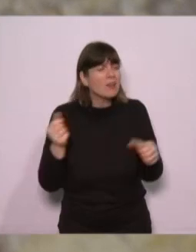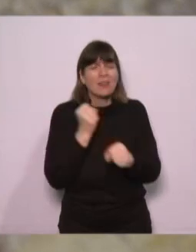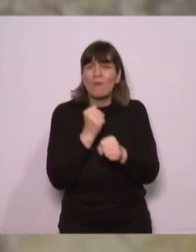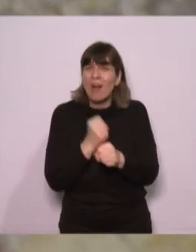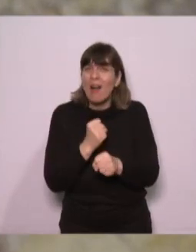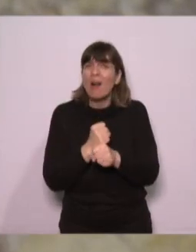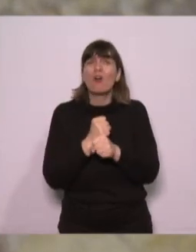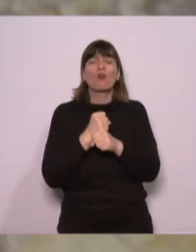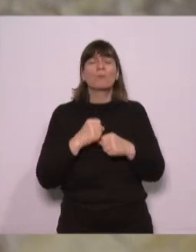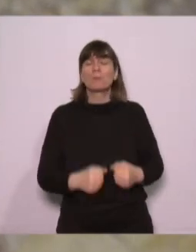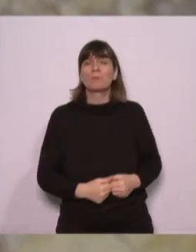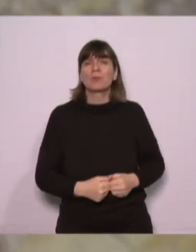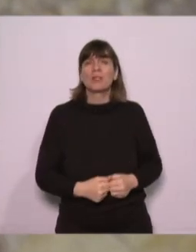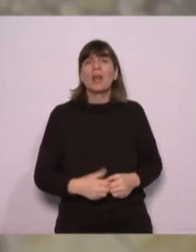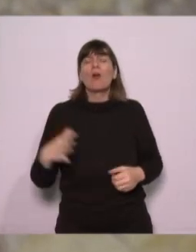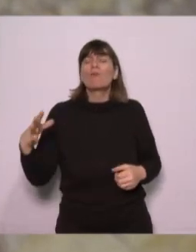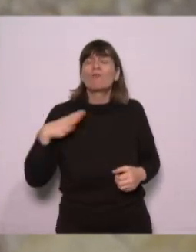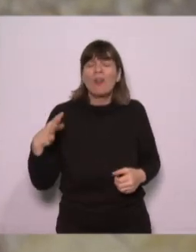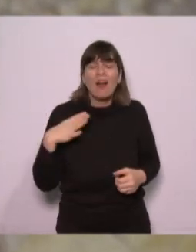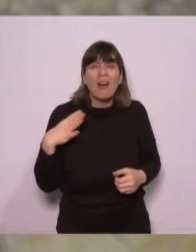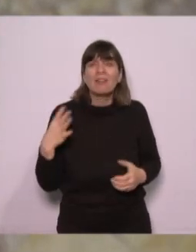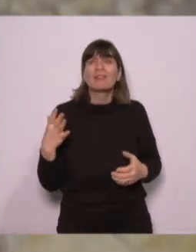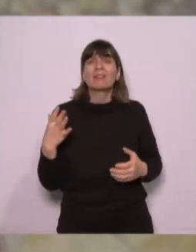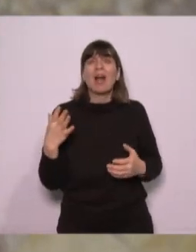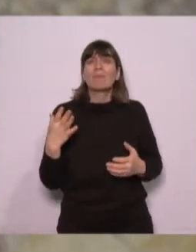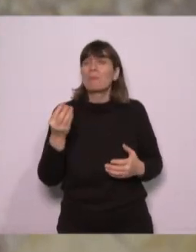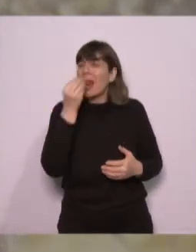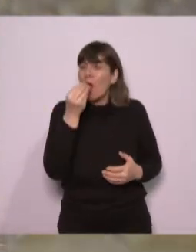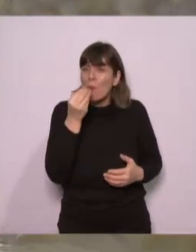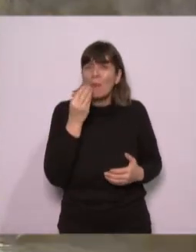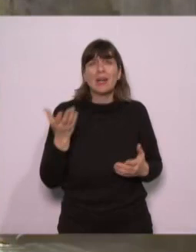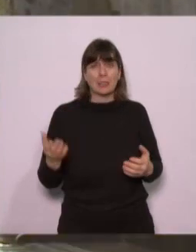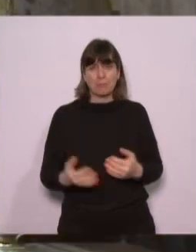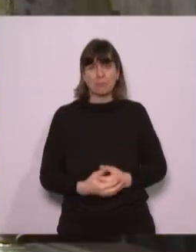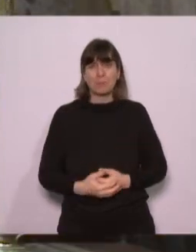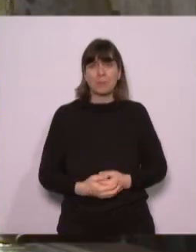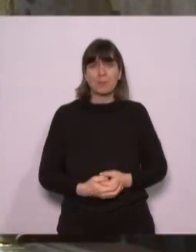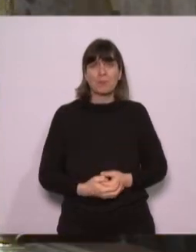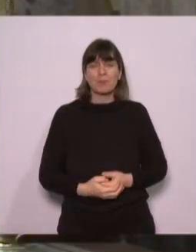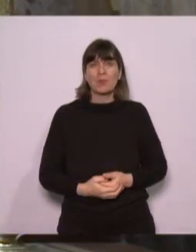trabajo, que les falta con qué vivir.